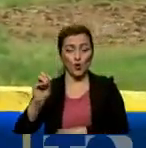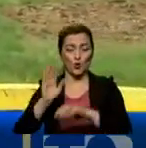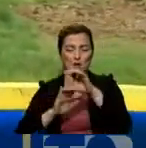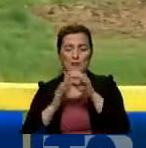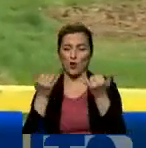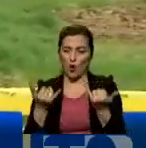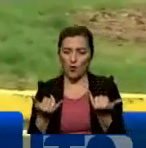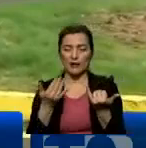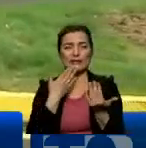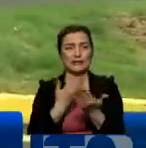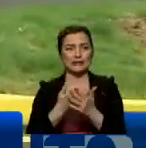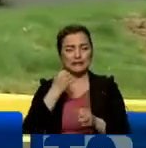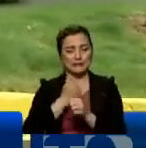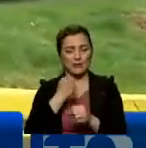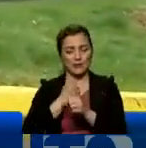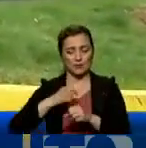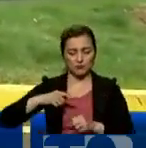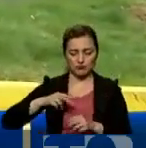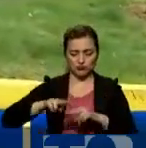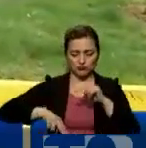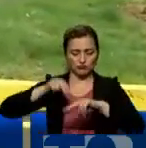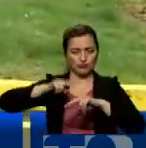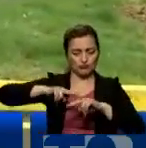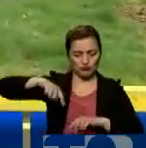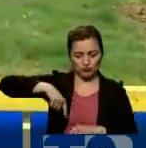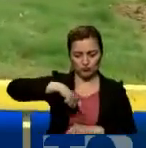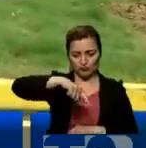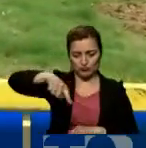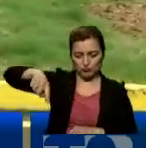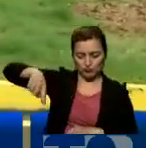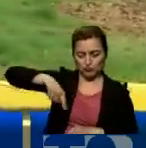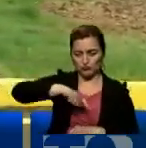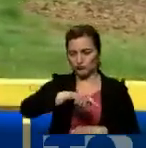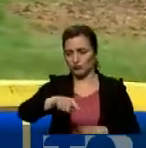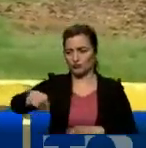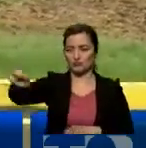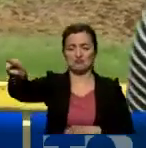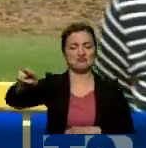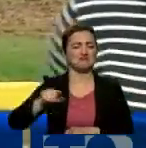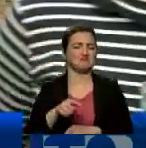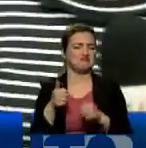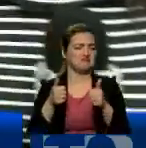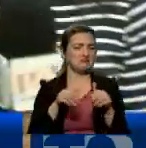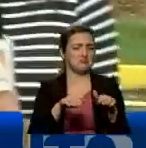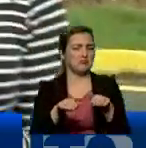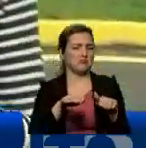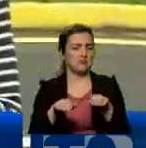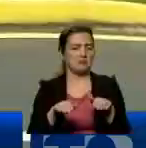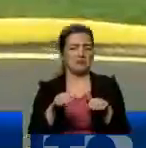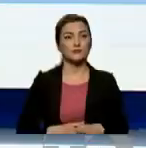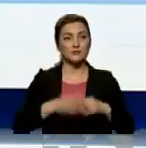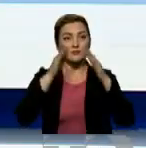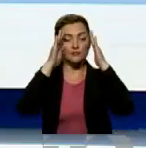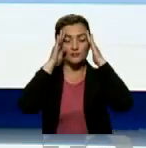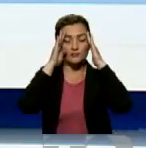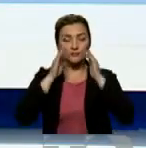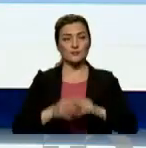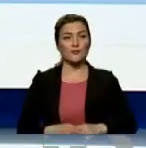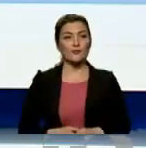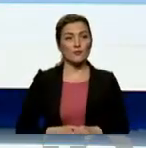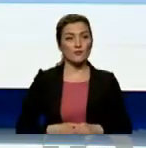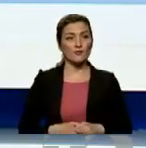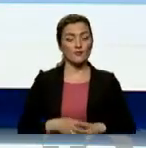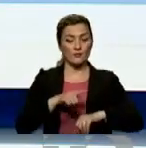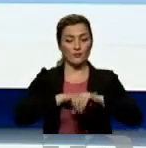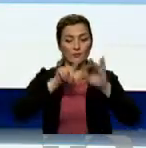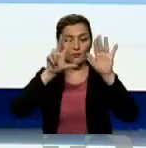embargo, gracias a ese redondel, el tráfico vehicular ha disminuido notablemente. Nosotros regresamos porque a partir